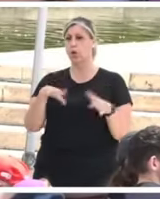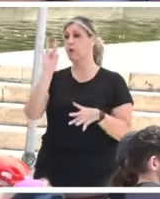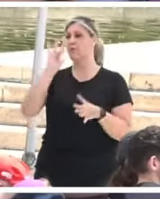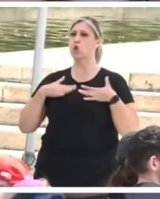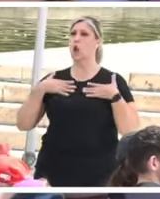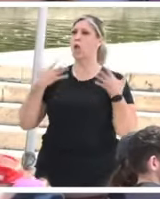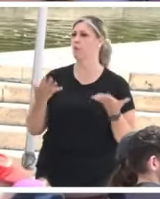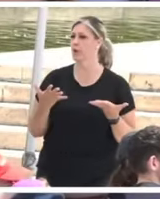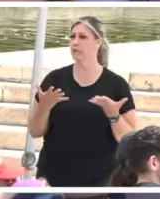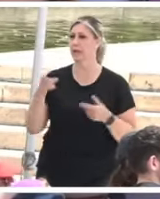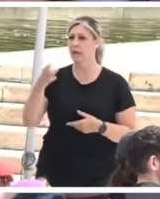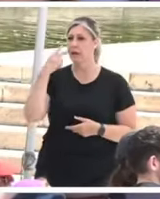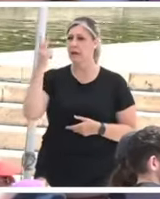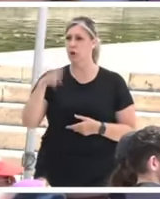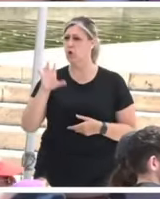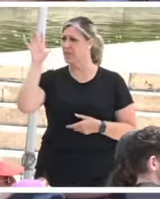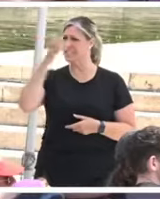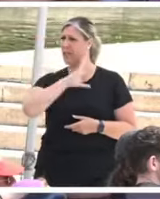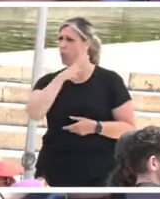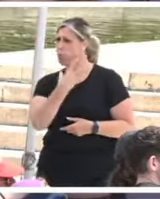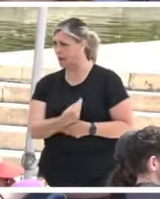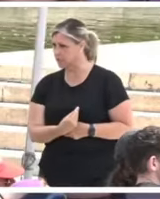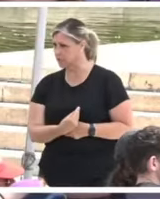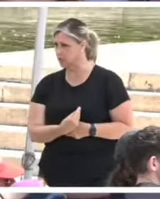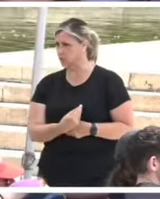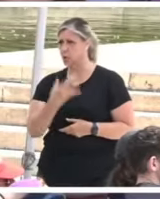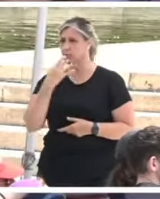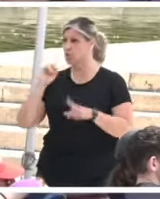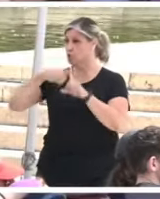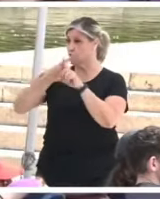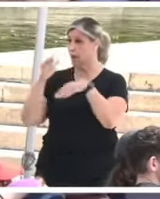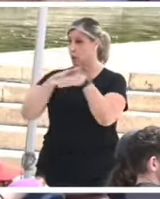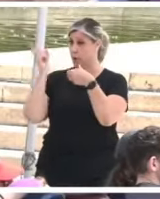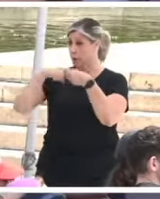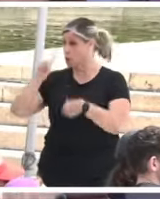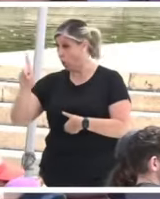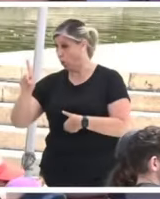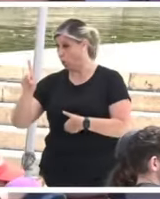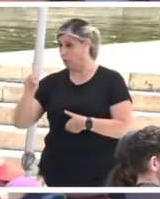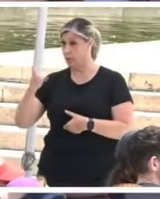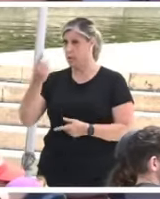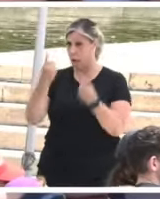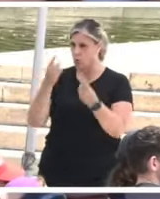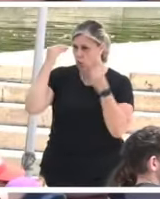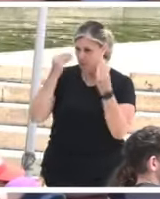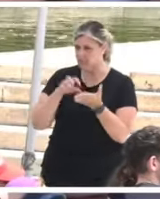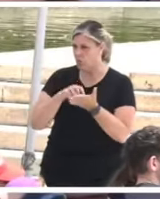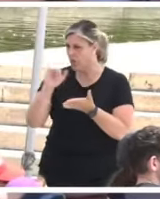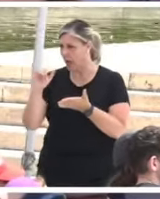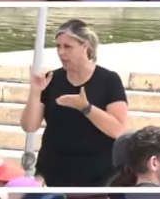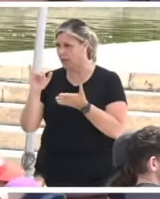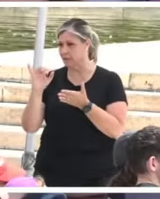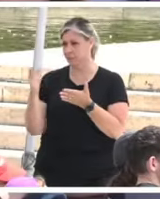decisión, habría reconocido el Estado palestino si no estuviera Sumar en el Gobierno? ¿Alguien con sentido común puede dudarlo? Y